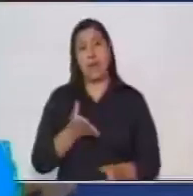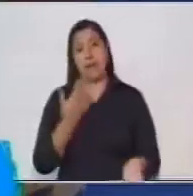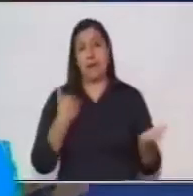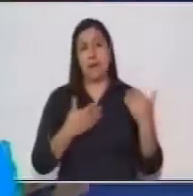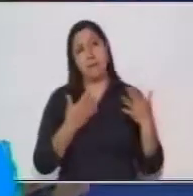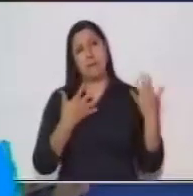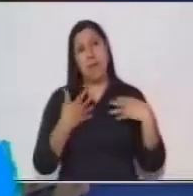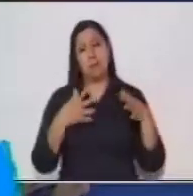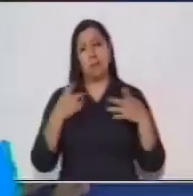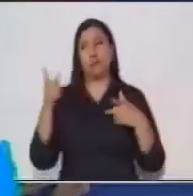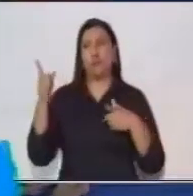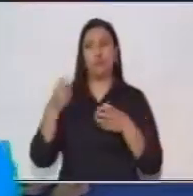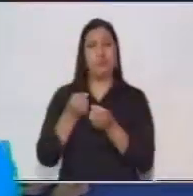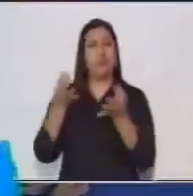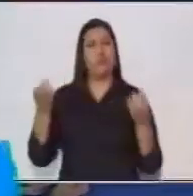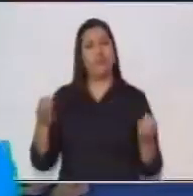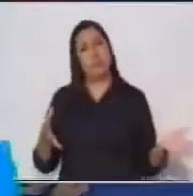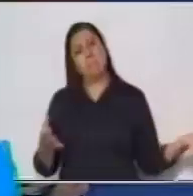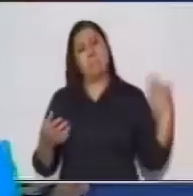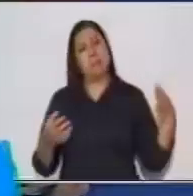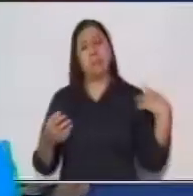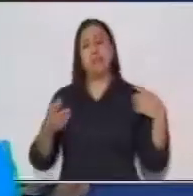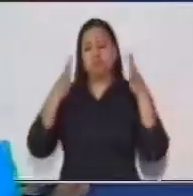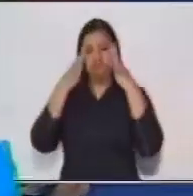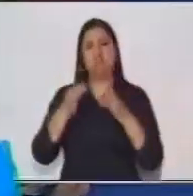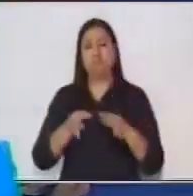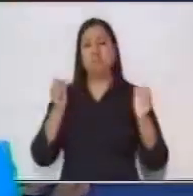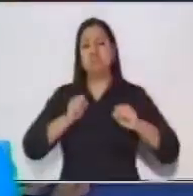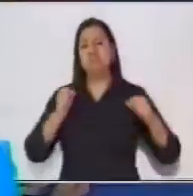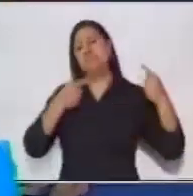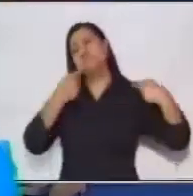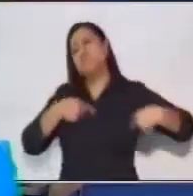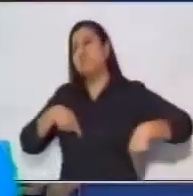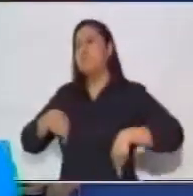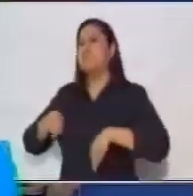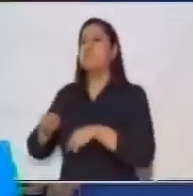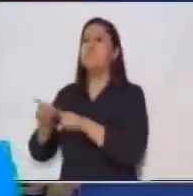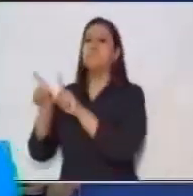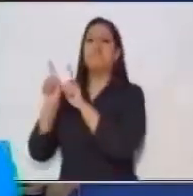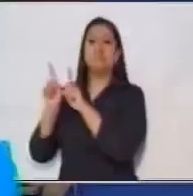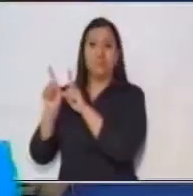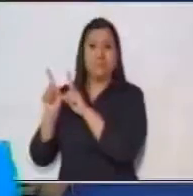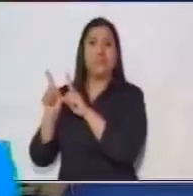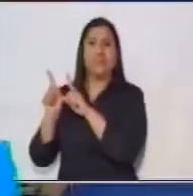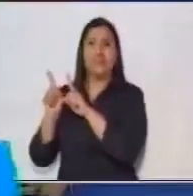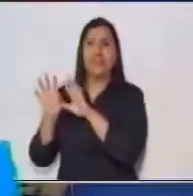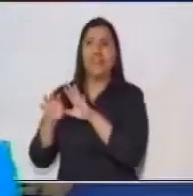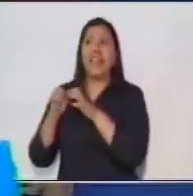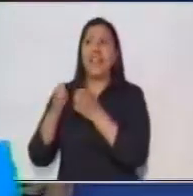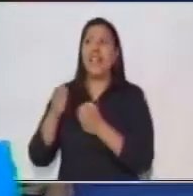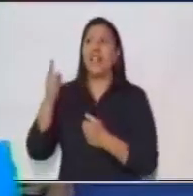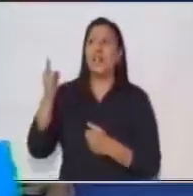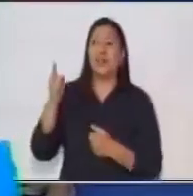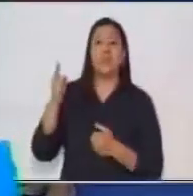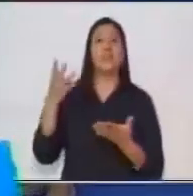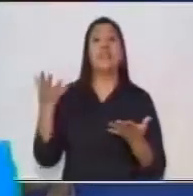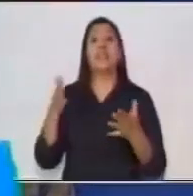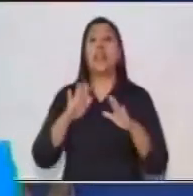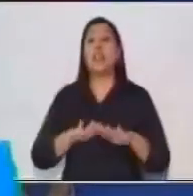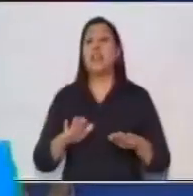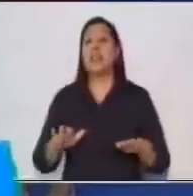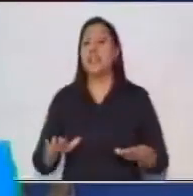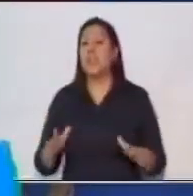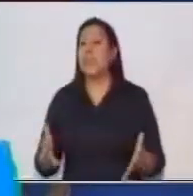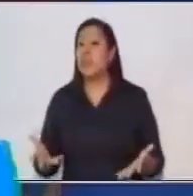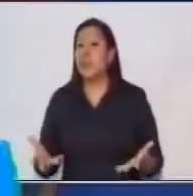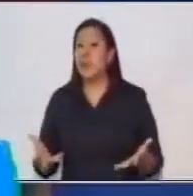Si ustedes observan en esta imagen, los niños aparecen en la última imagen. Se